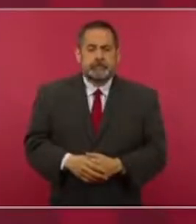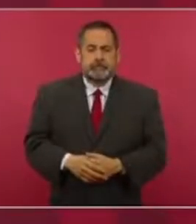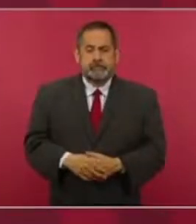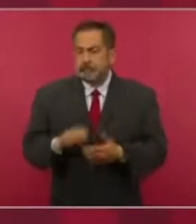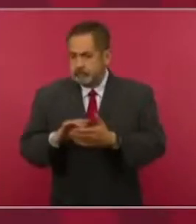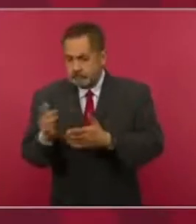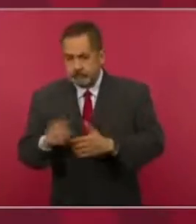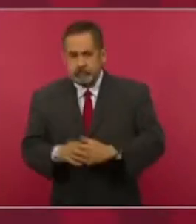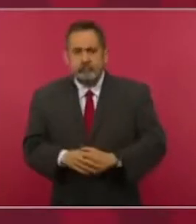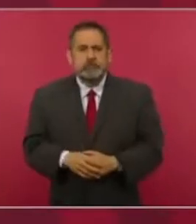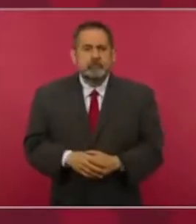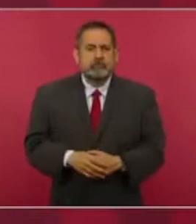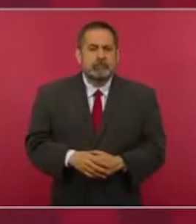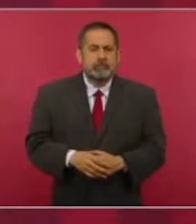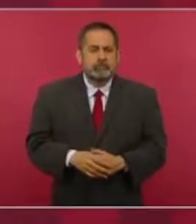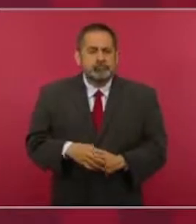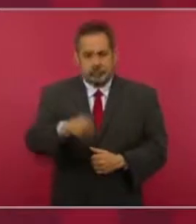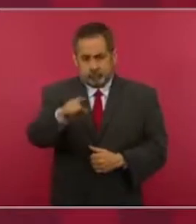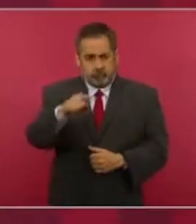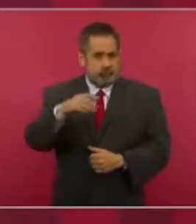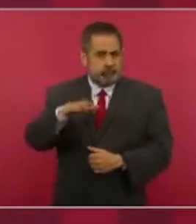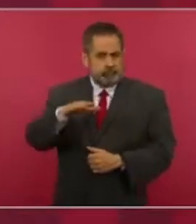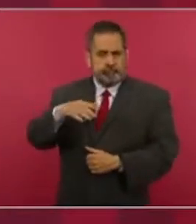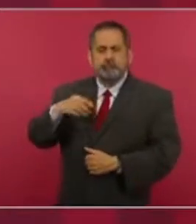gracias. Sostengo lo de ayer.